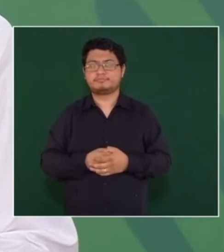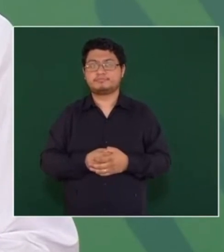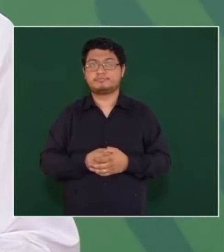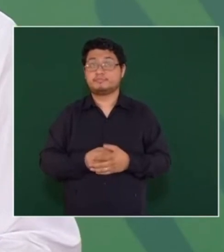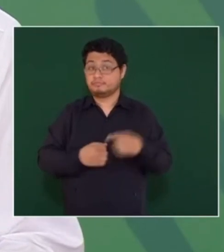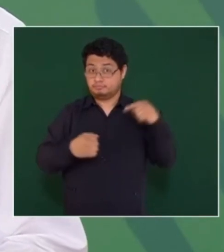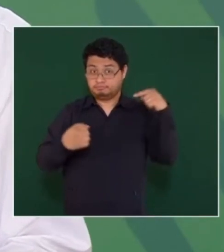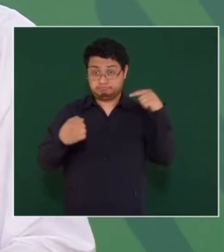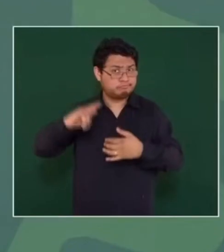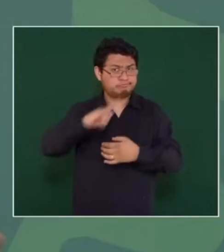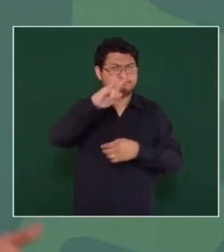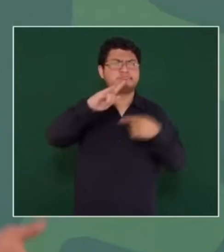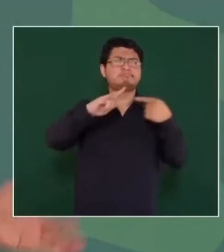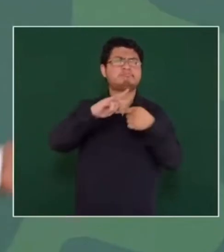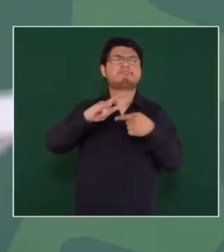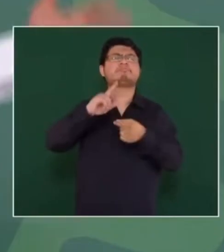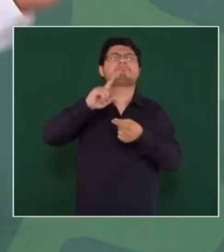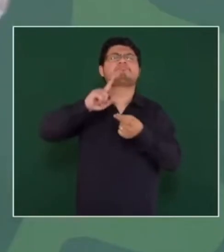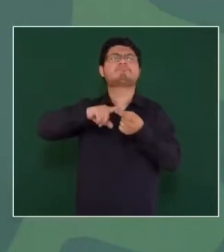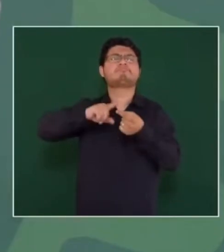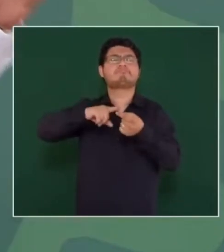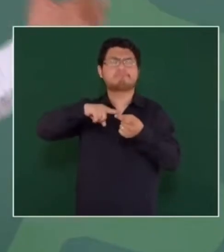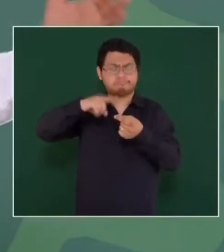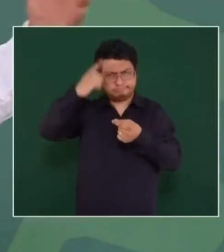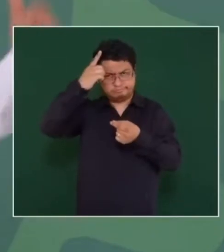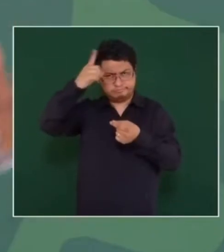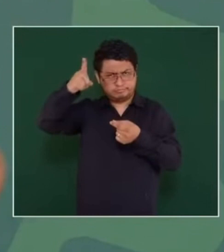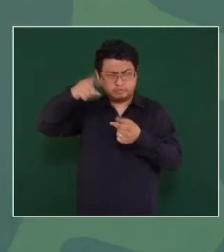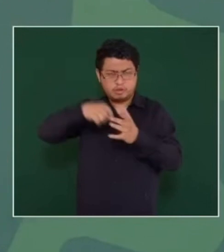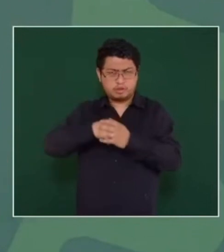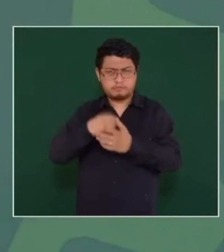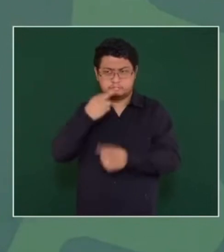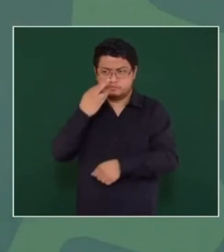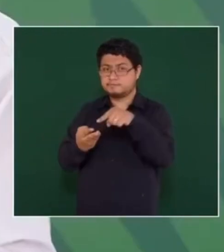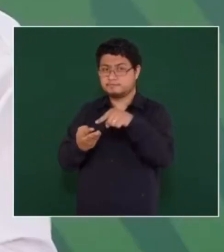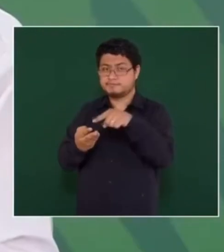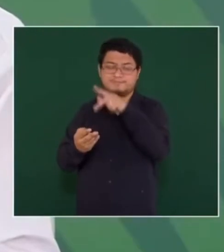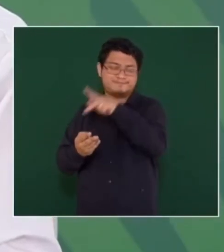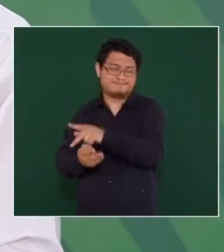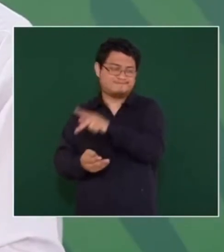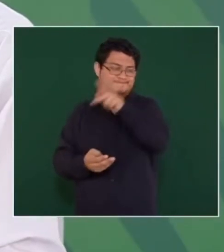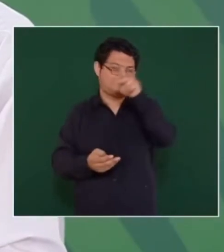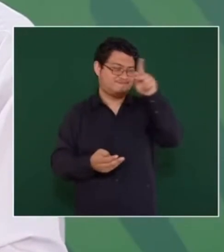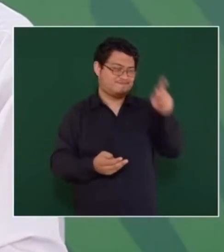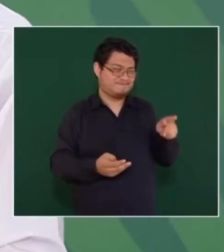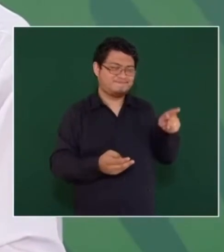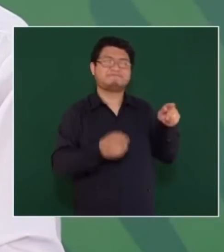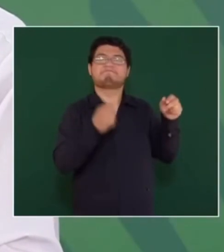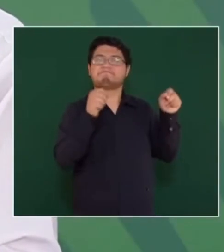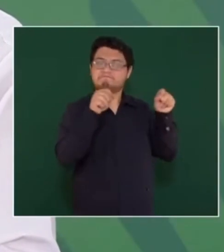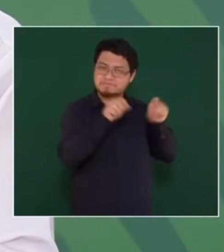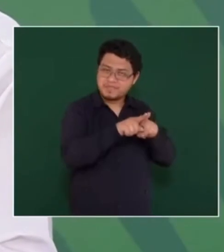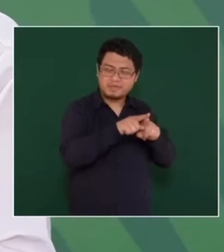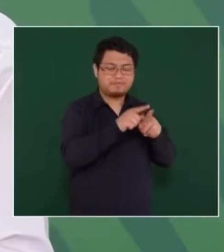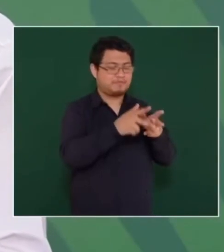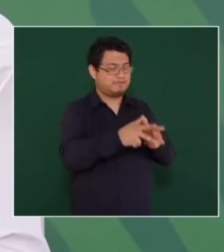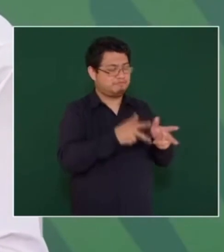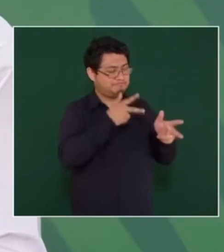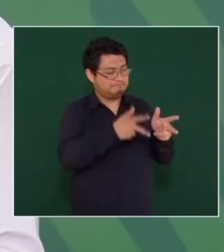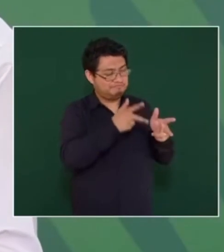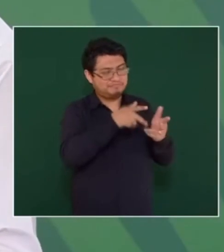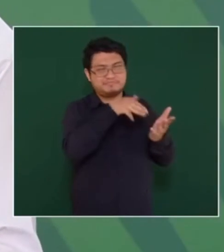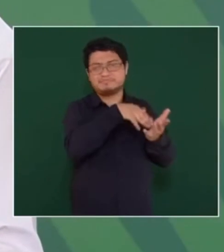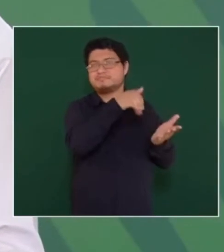va a ser manejada por la misma empresa que va a manejar el Tren Maya